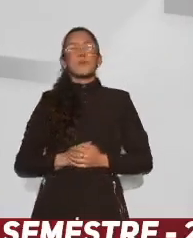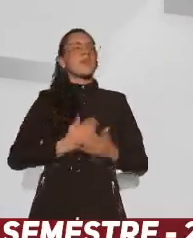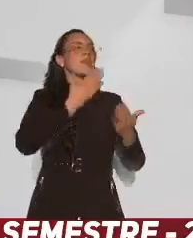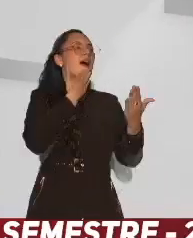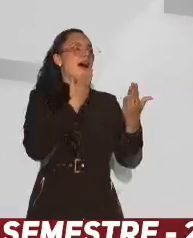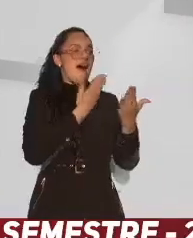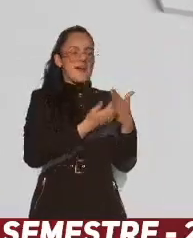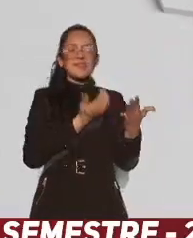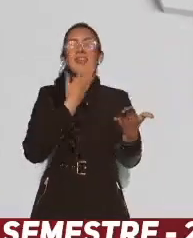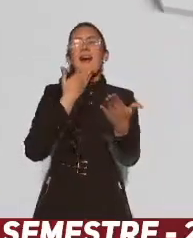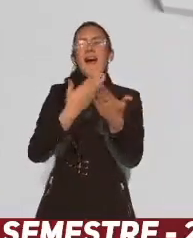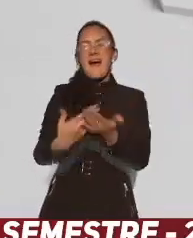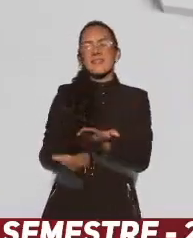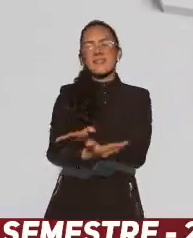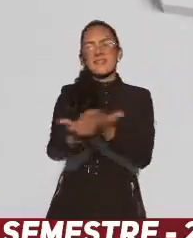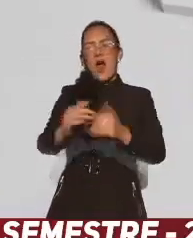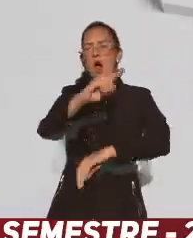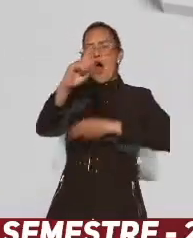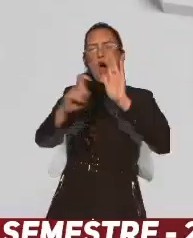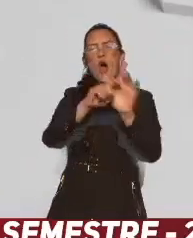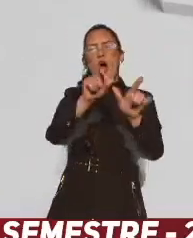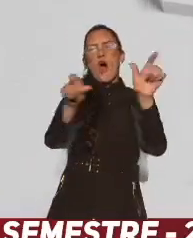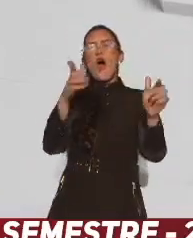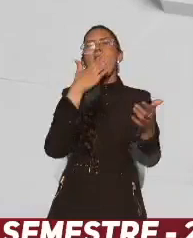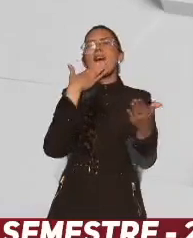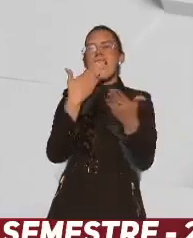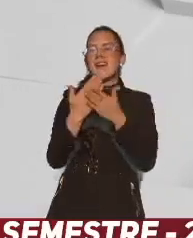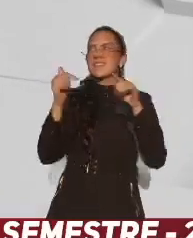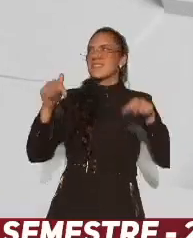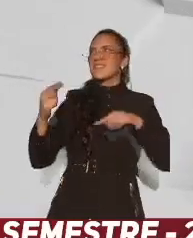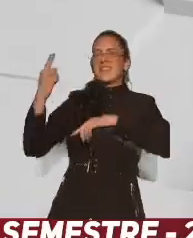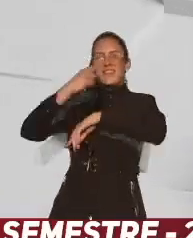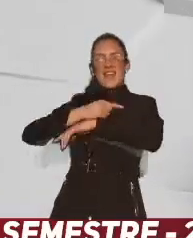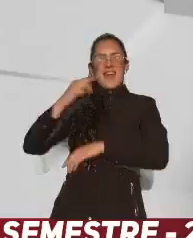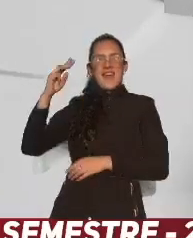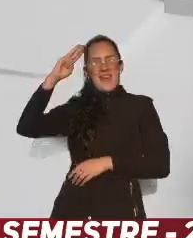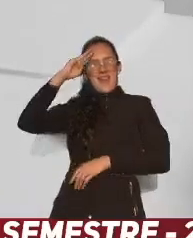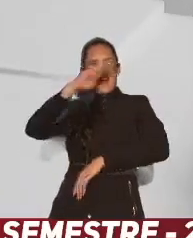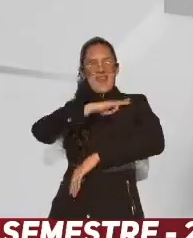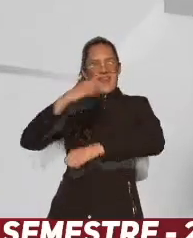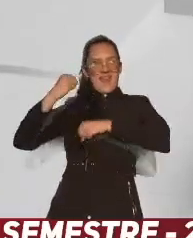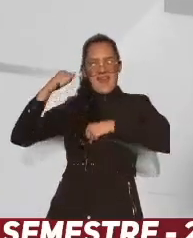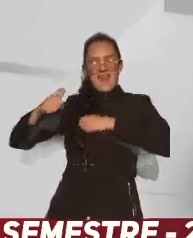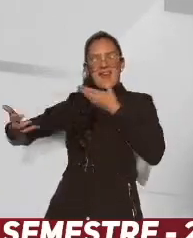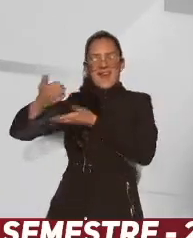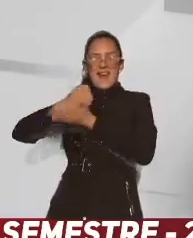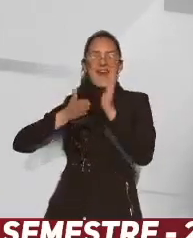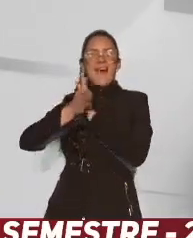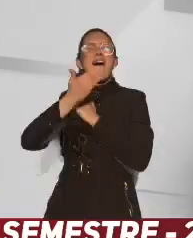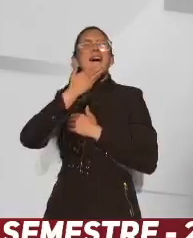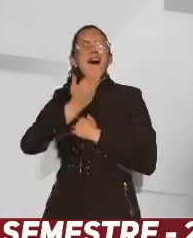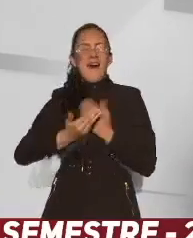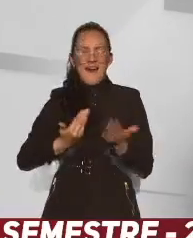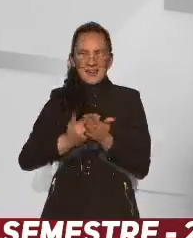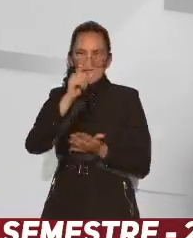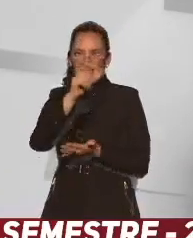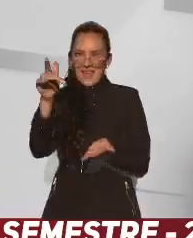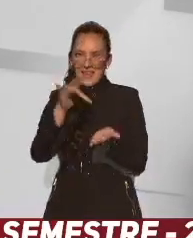asistentes a esta rendición de cuentas del Ejército Nacional. Este informe